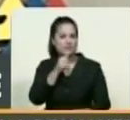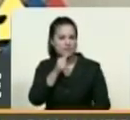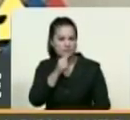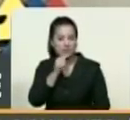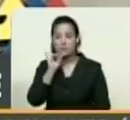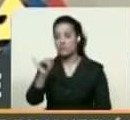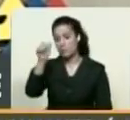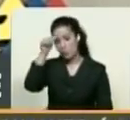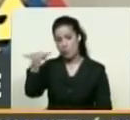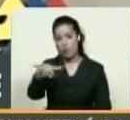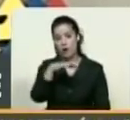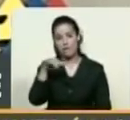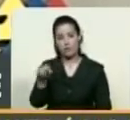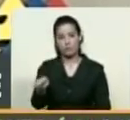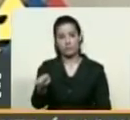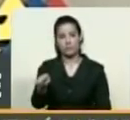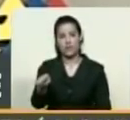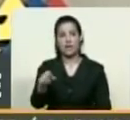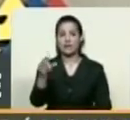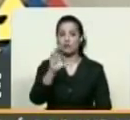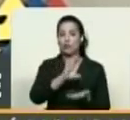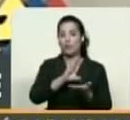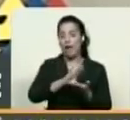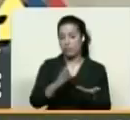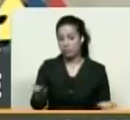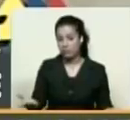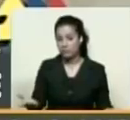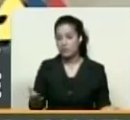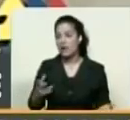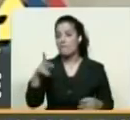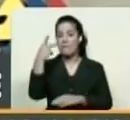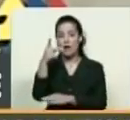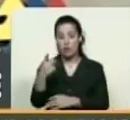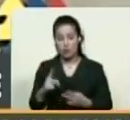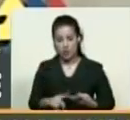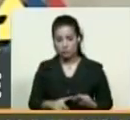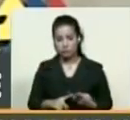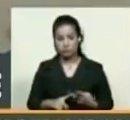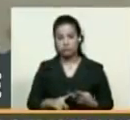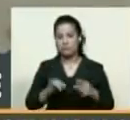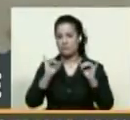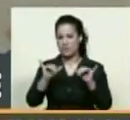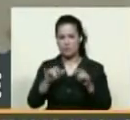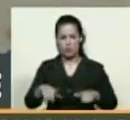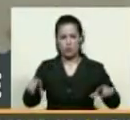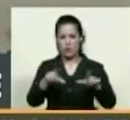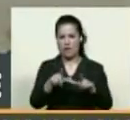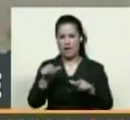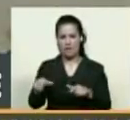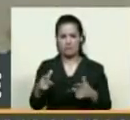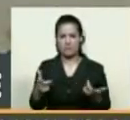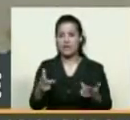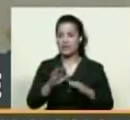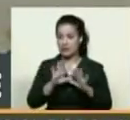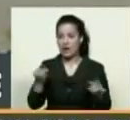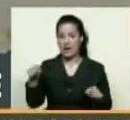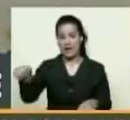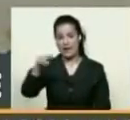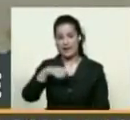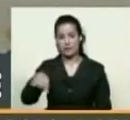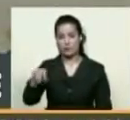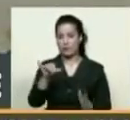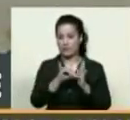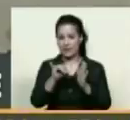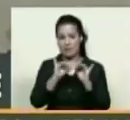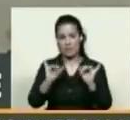propio pueblo, de la propia ciudad, de la misma parroquia, de la misma vecindario, donde están cercanos en ese